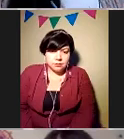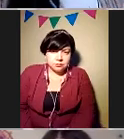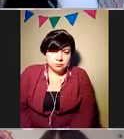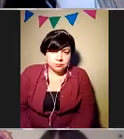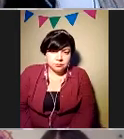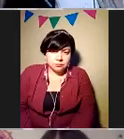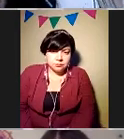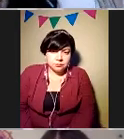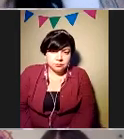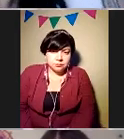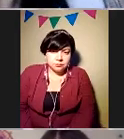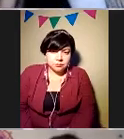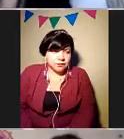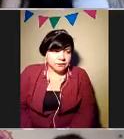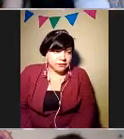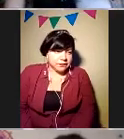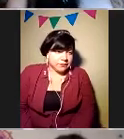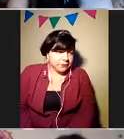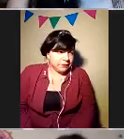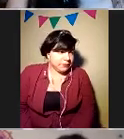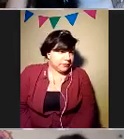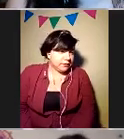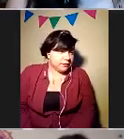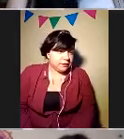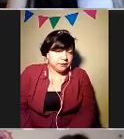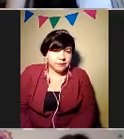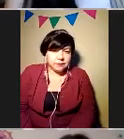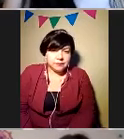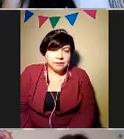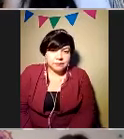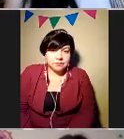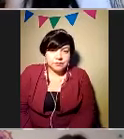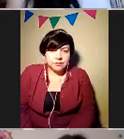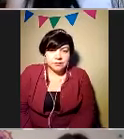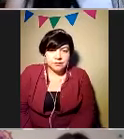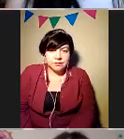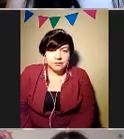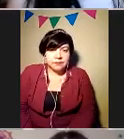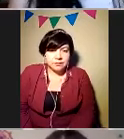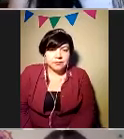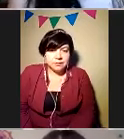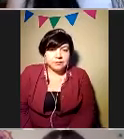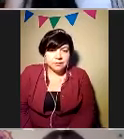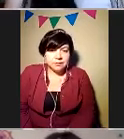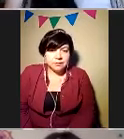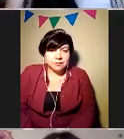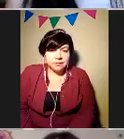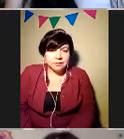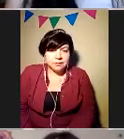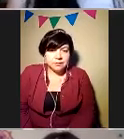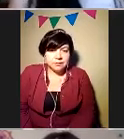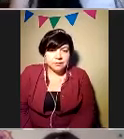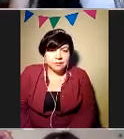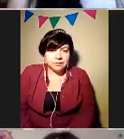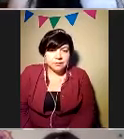Y como decía al principio Belén, nosotros habíamos dejado una recomendación para esta sesión, si la vieron, nos pueden ir